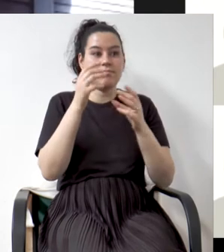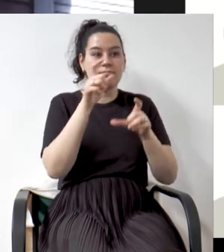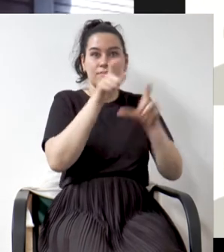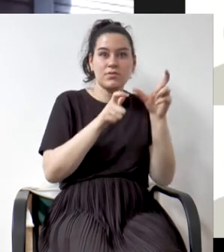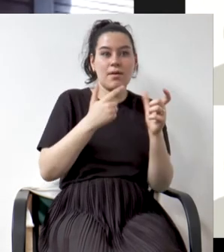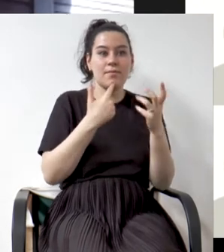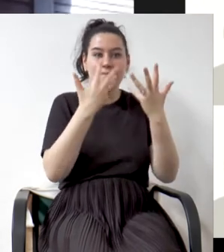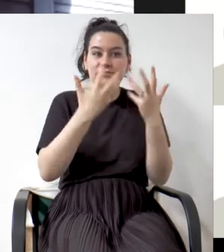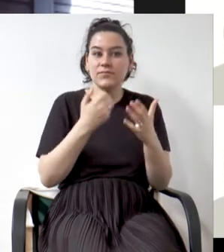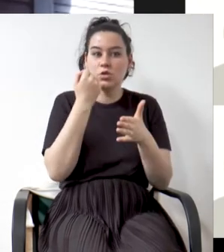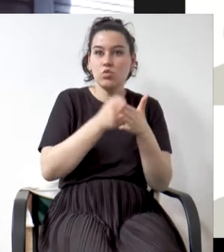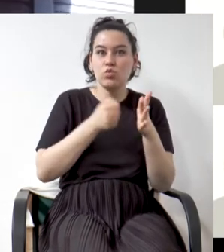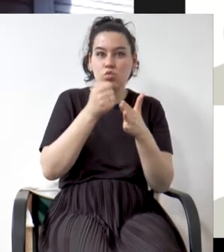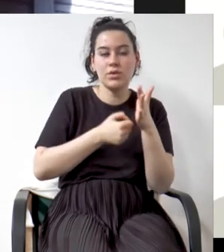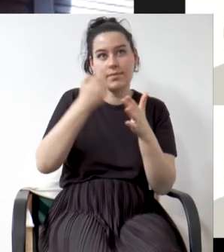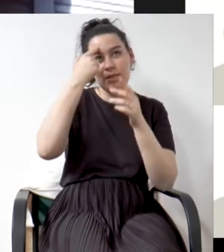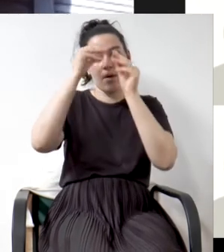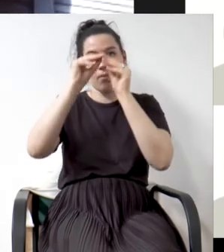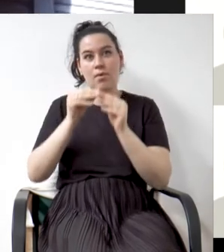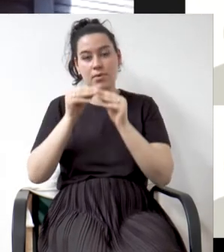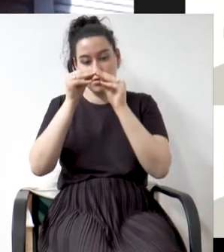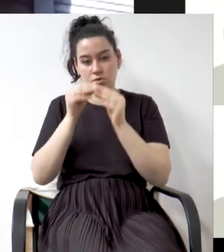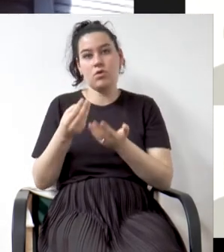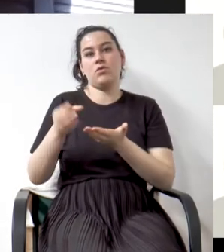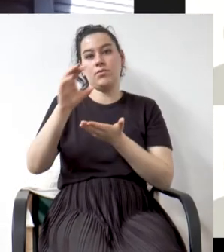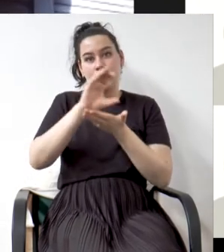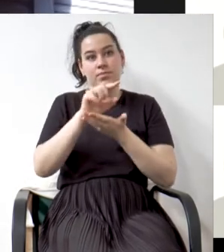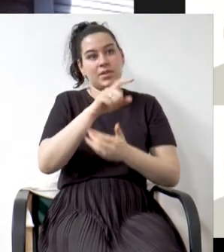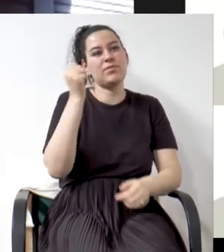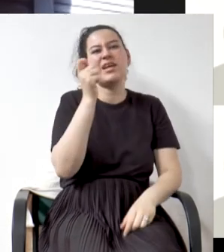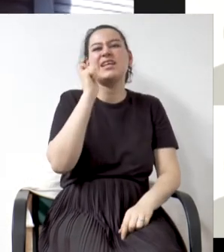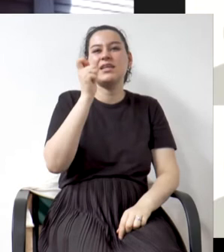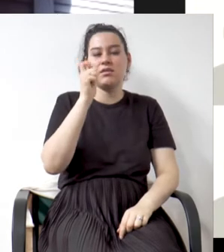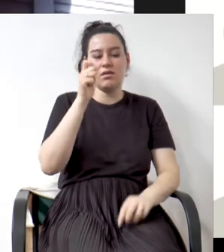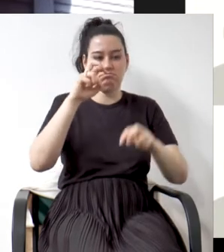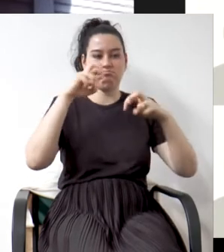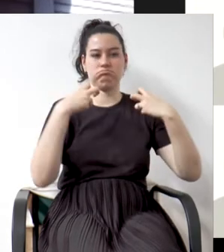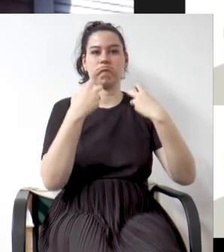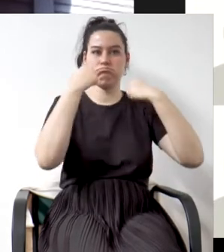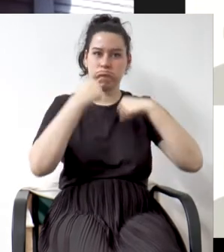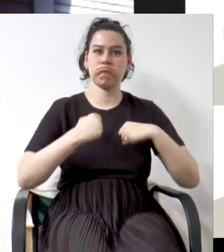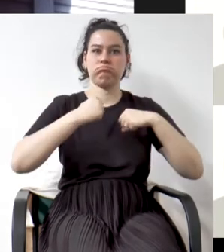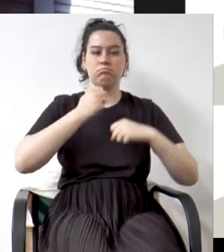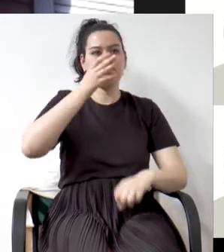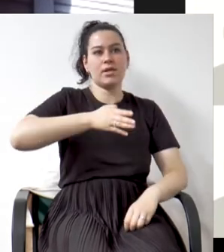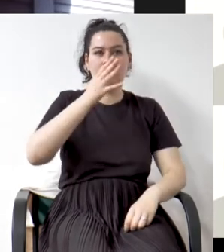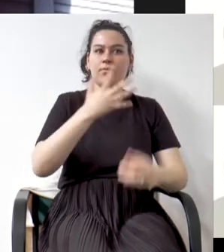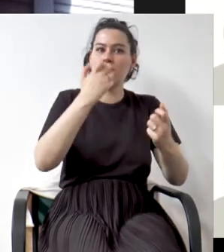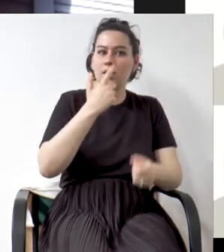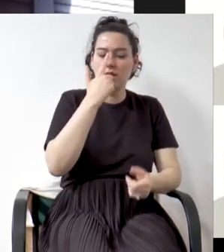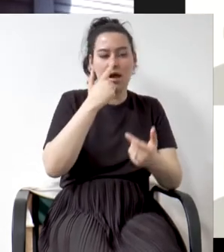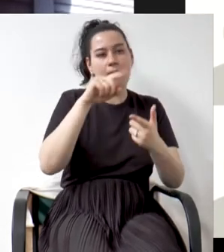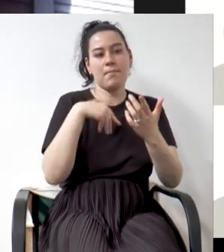la mesa, pensando en la distribución del presupuesto interno, importa mucho quiénes se sientan en la mesa y qué intereses